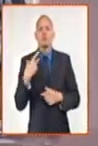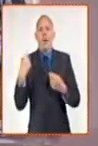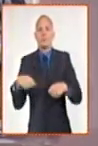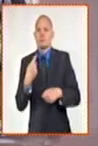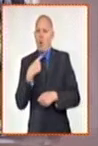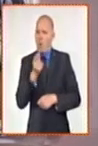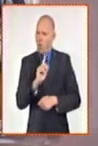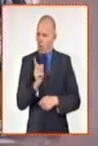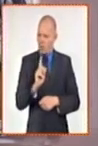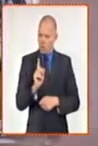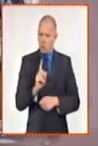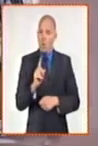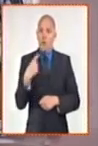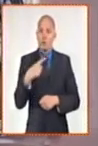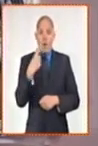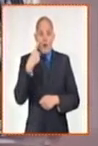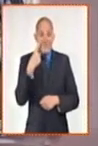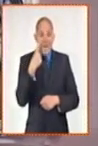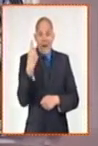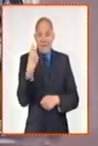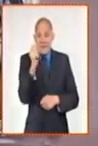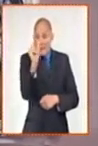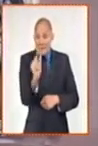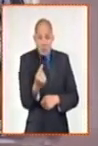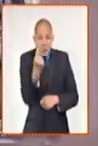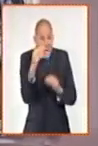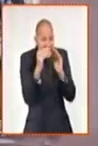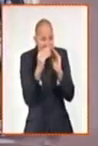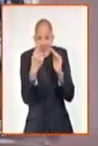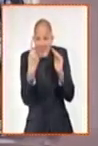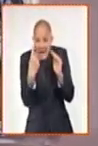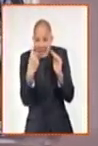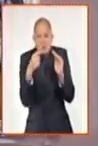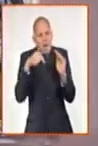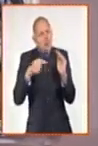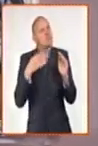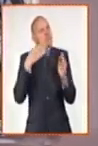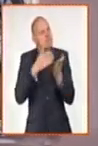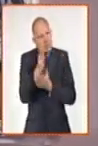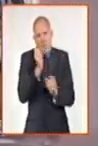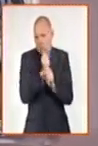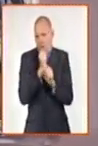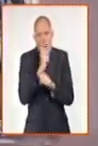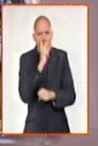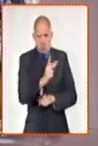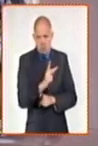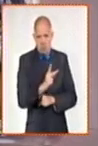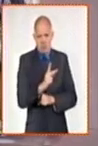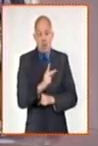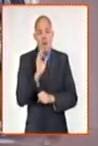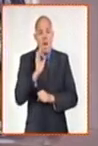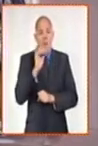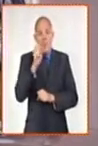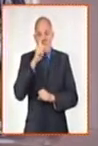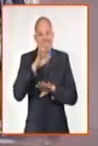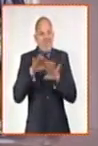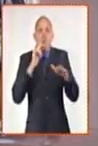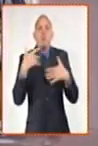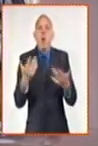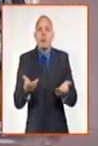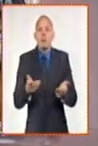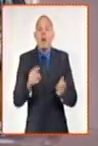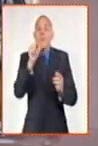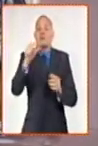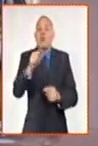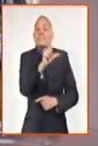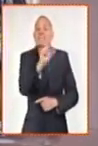O sea, no quiere decir que nosotros cuando nos queden un nivel bajo de consumidores, vamos a dejar la tarea, se termina cuando tengamos